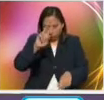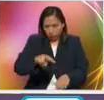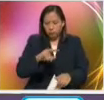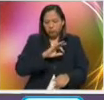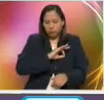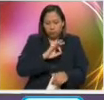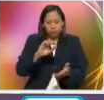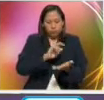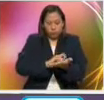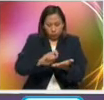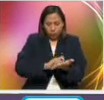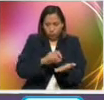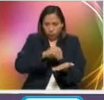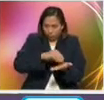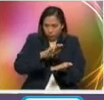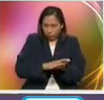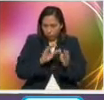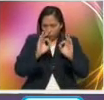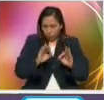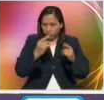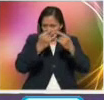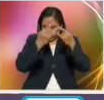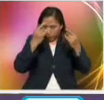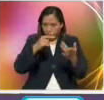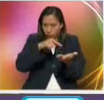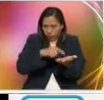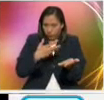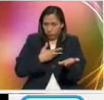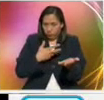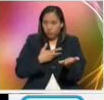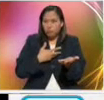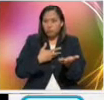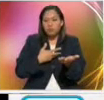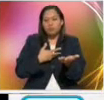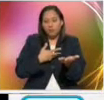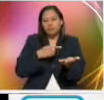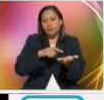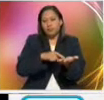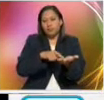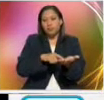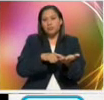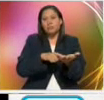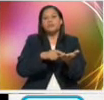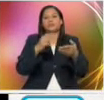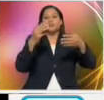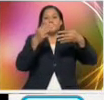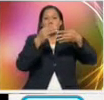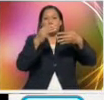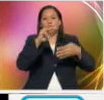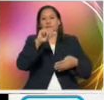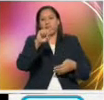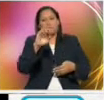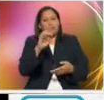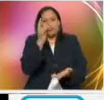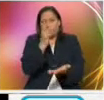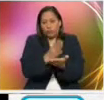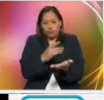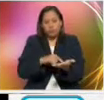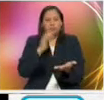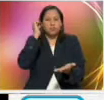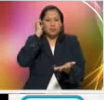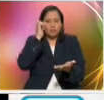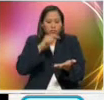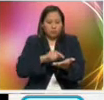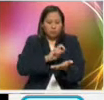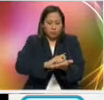podría llamarse histórico como tal, lo encontramos en el Evangelio de San Mateo. Es el único evangelista que